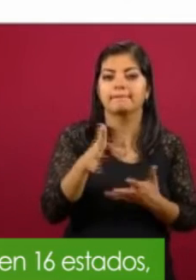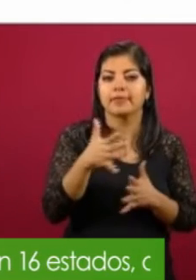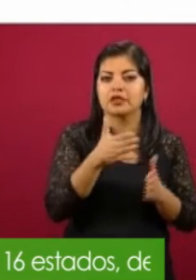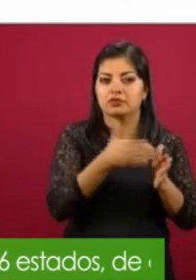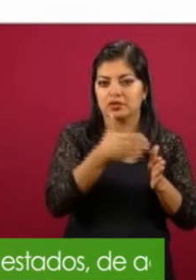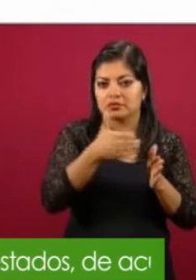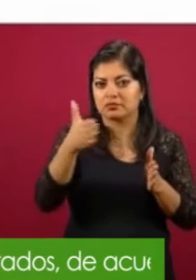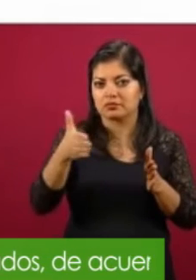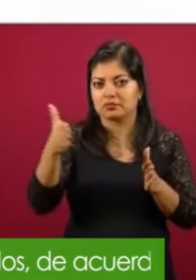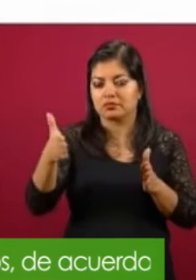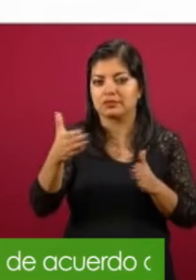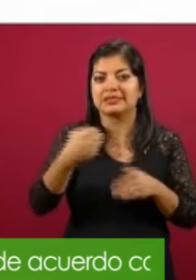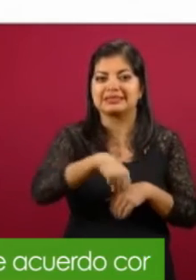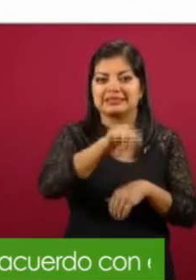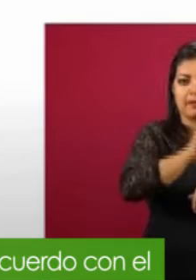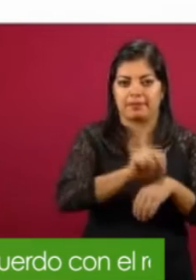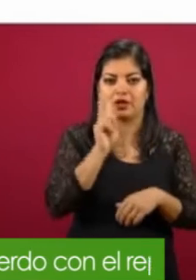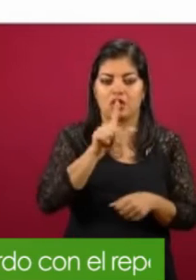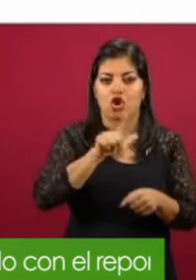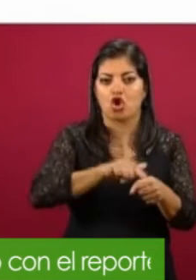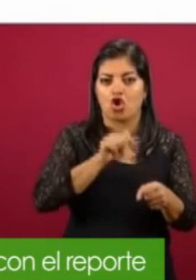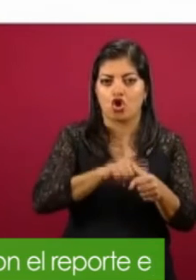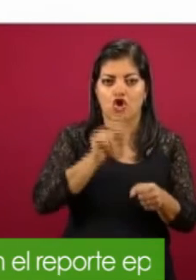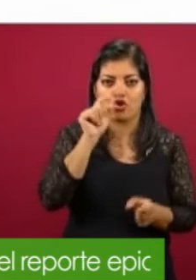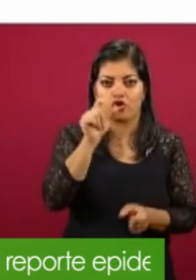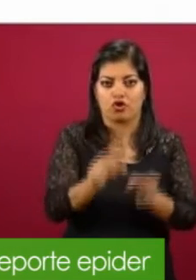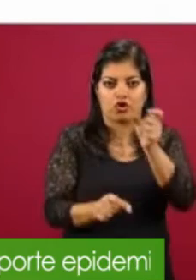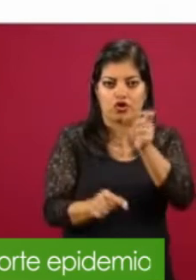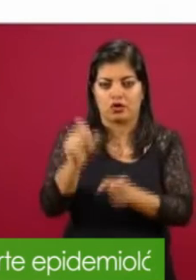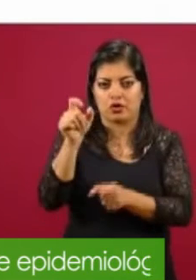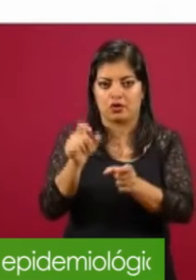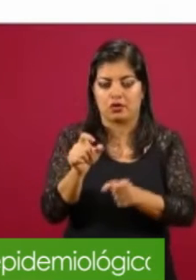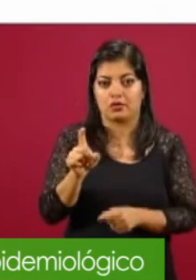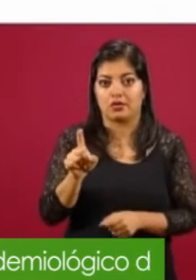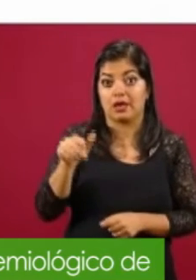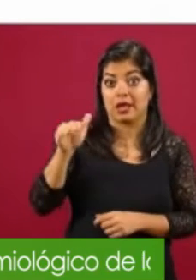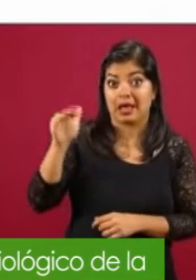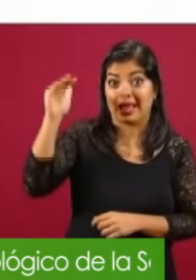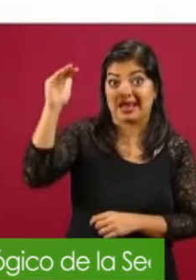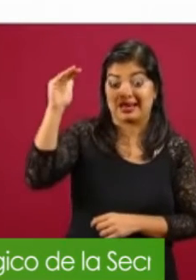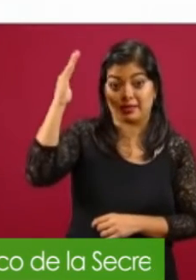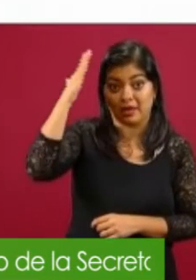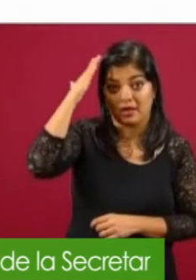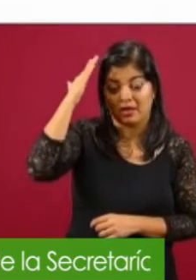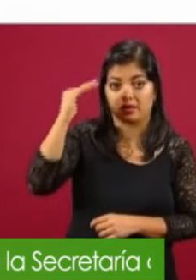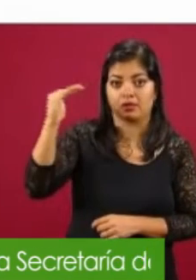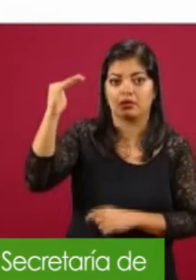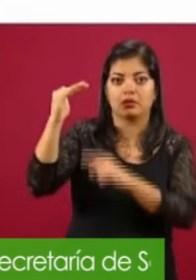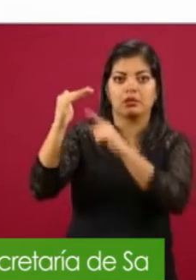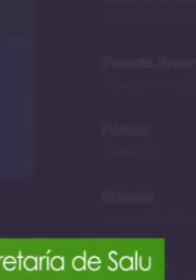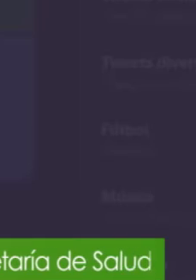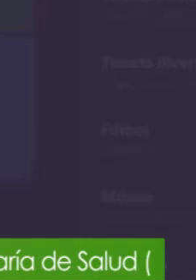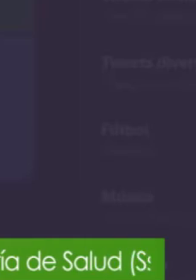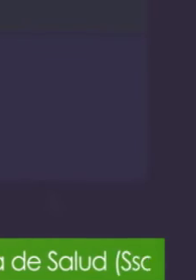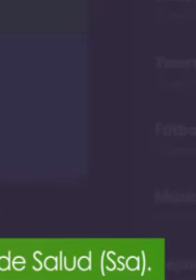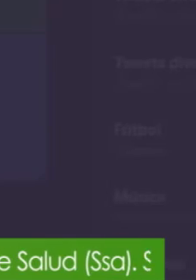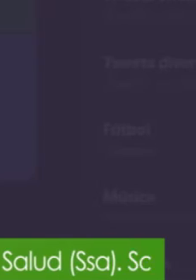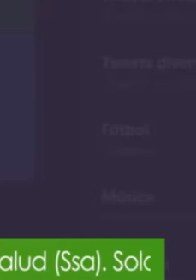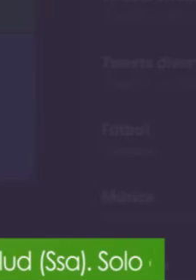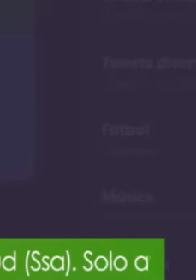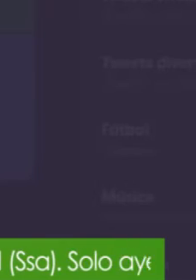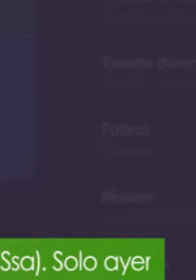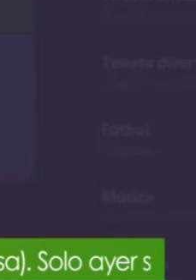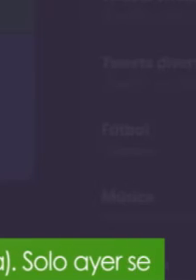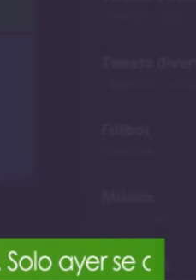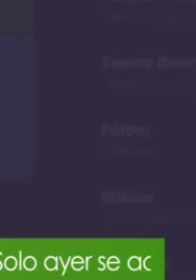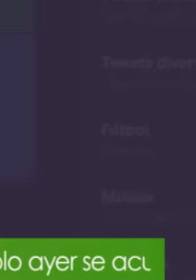la cifra de muertes fue de 156. Por la cantidad de habitantes que concentran en sus zonas metropolitanas, la Ciudad de